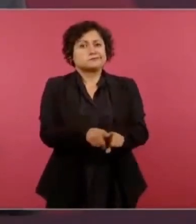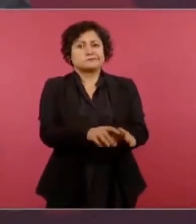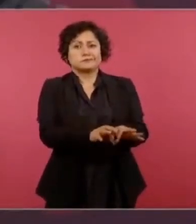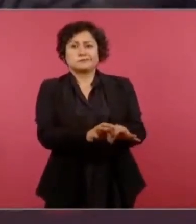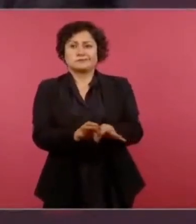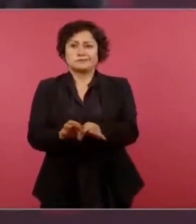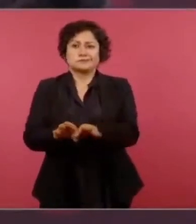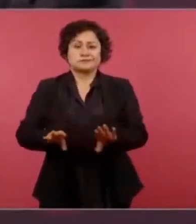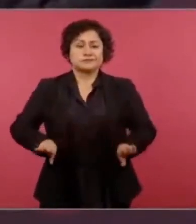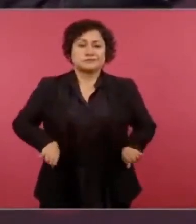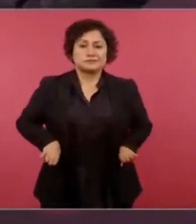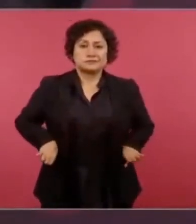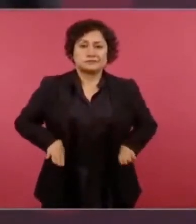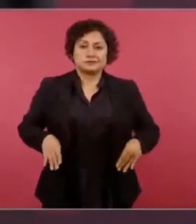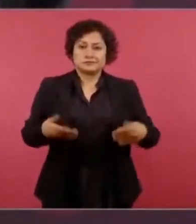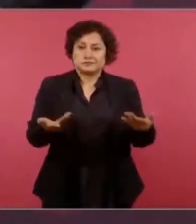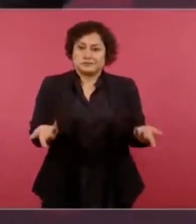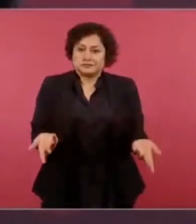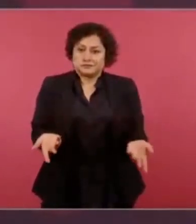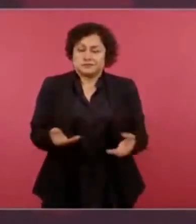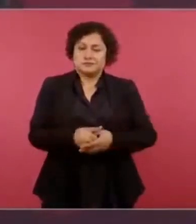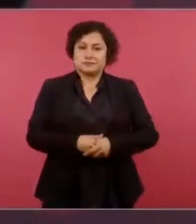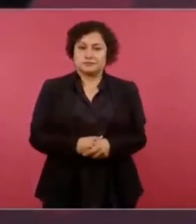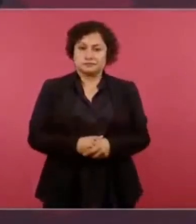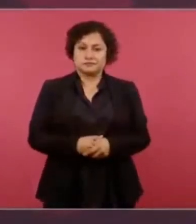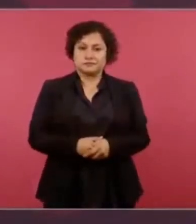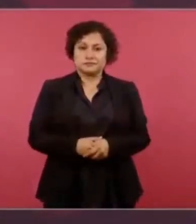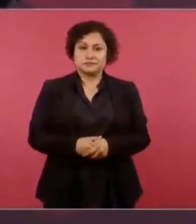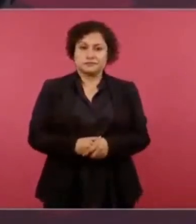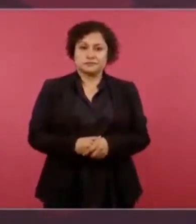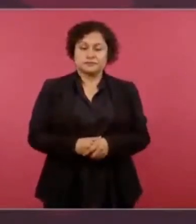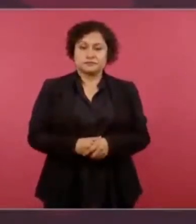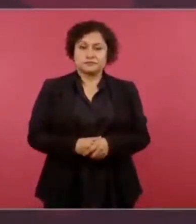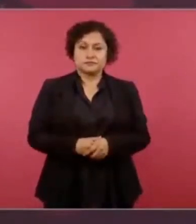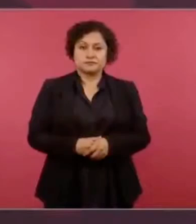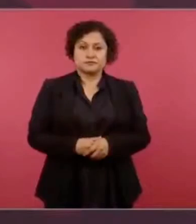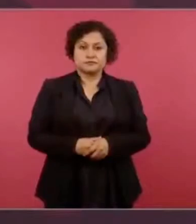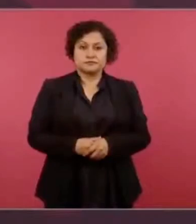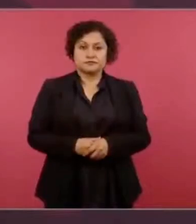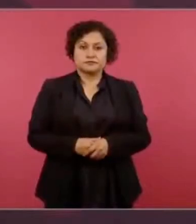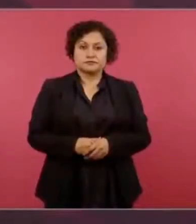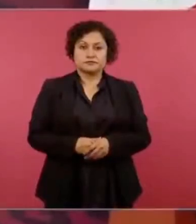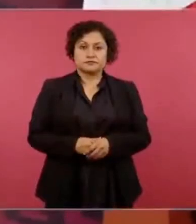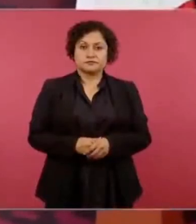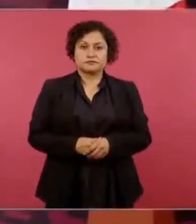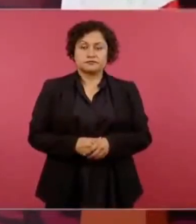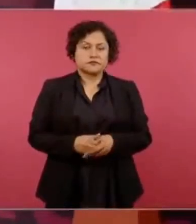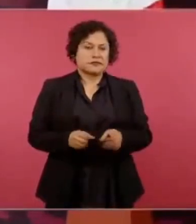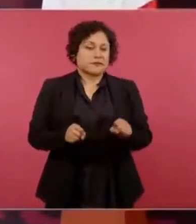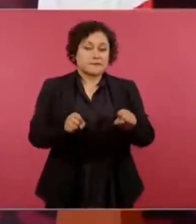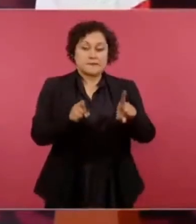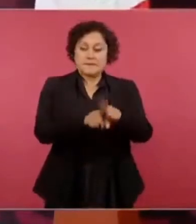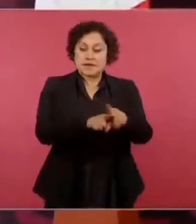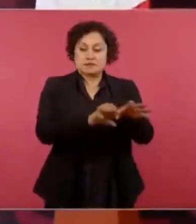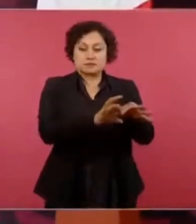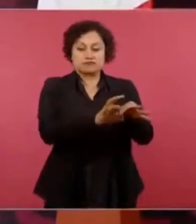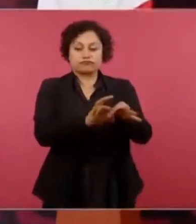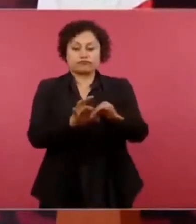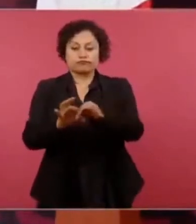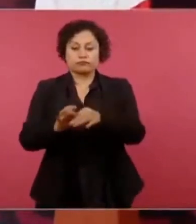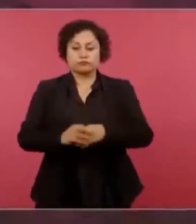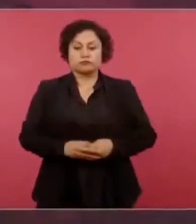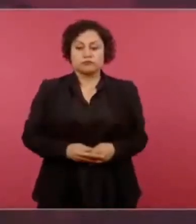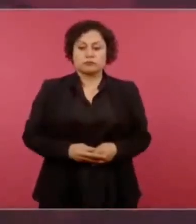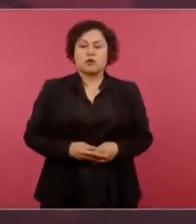O sea, siempre la vinculación. ¿Qué no han ido ahí con el rey de España a